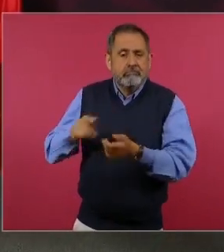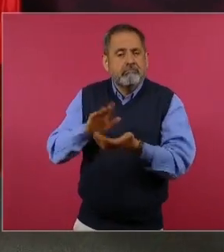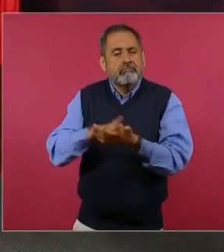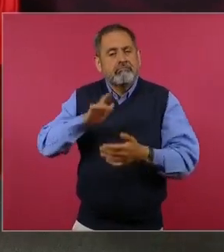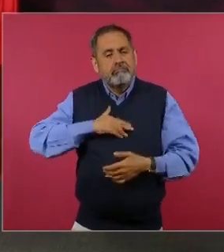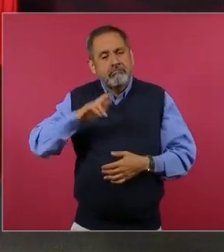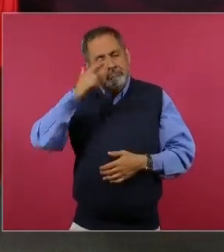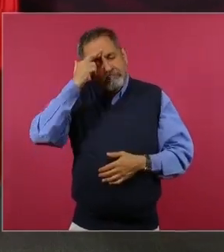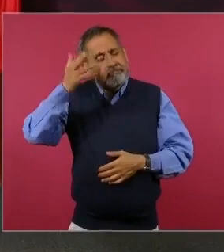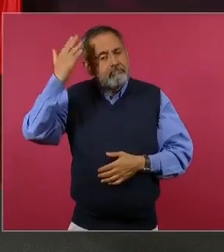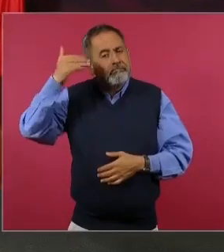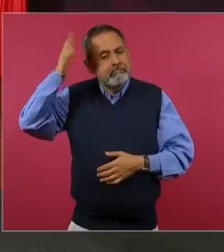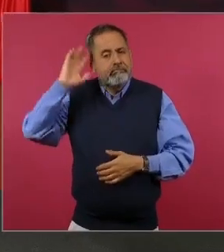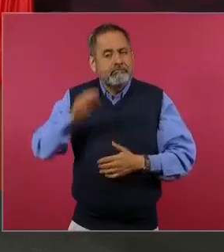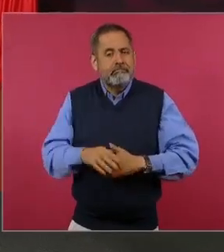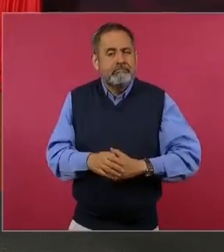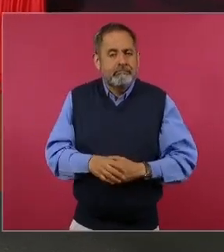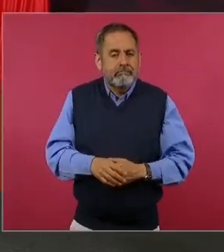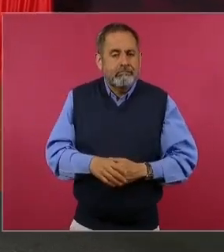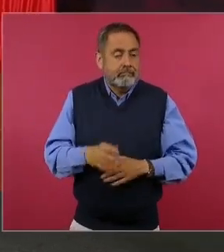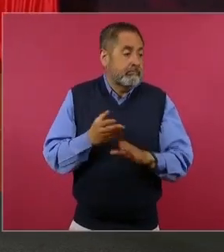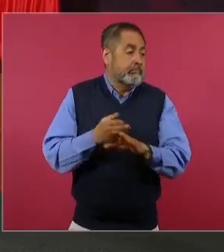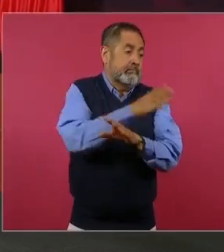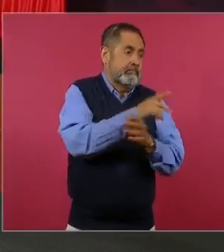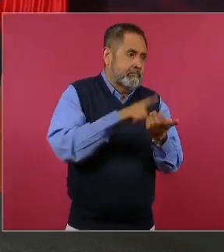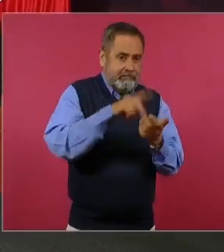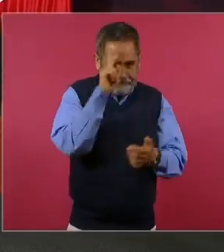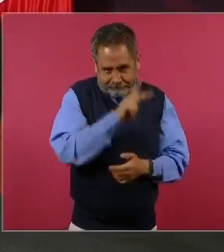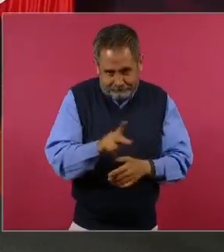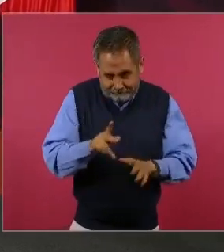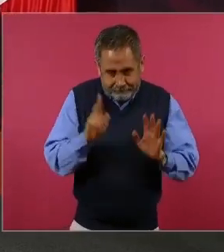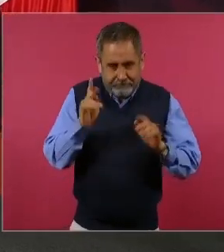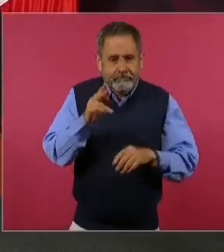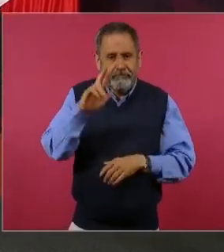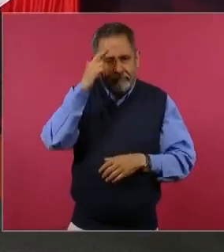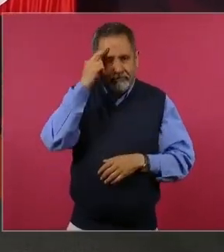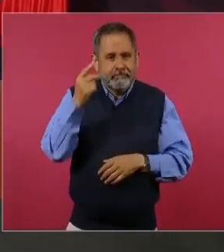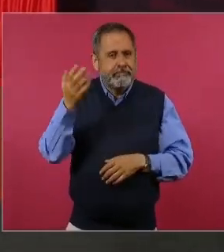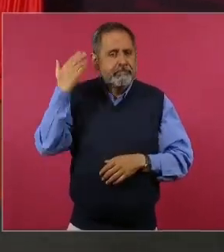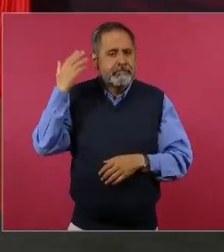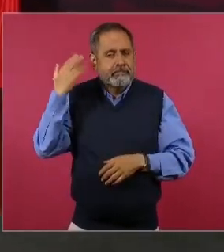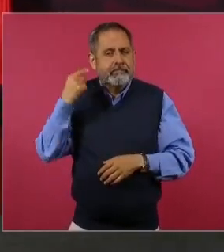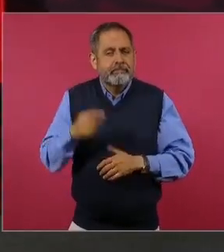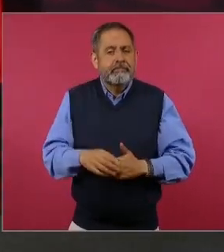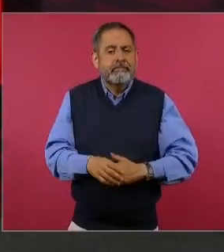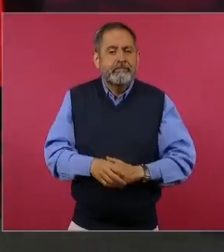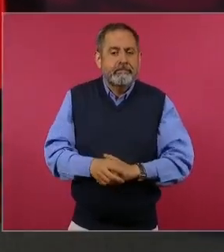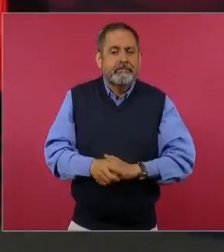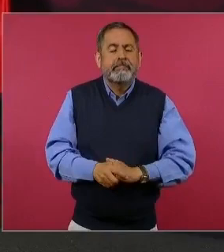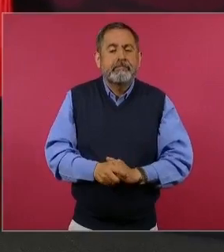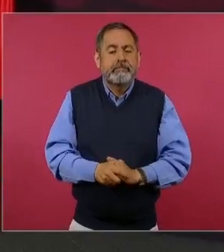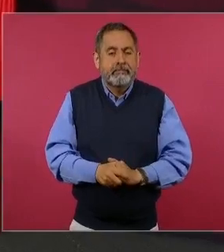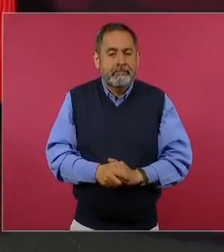cuando, bueno, han habido peores, pero recuerdo cuando